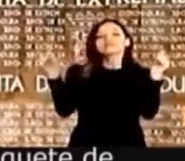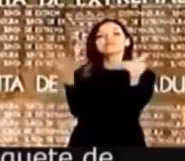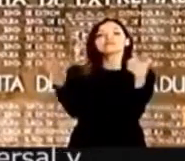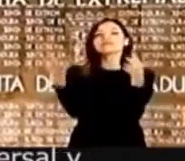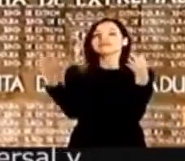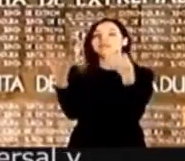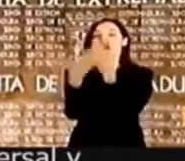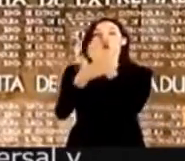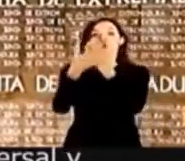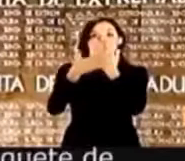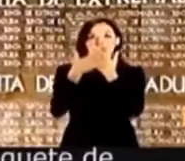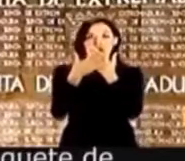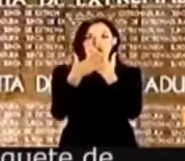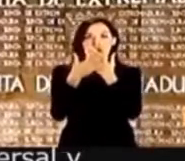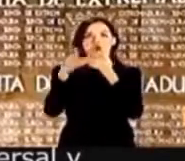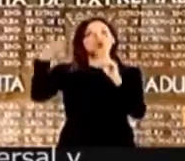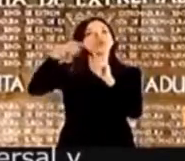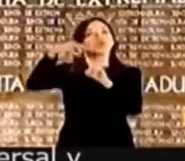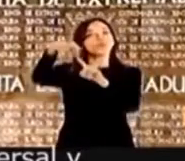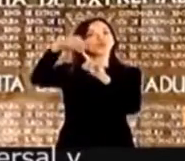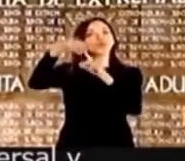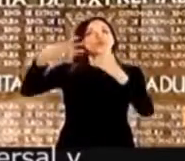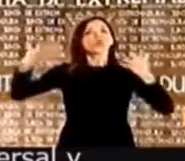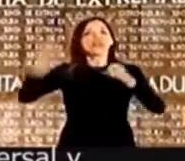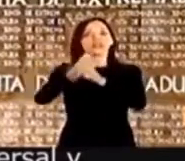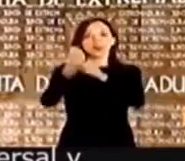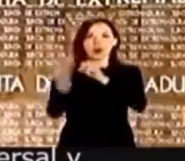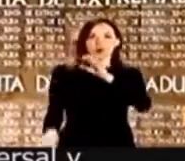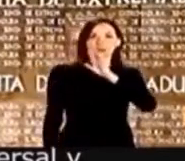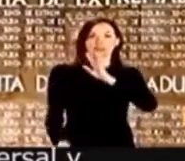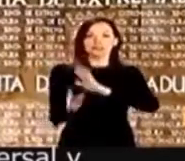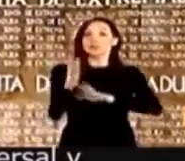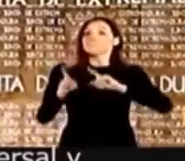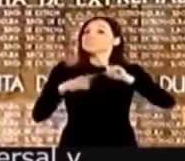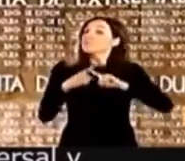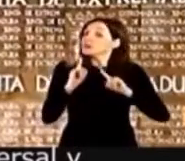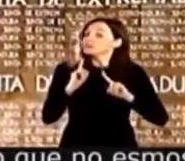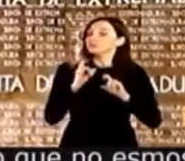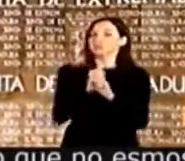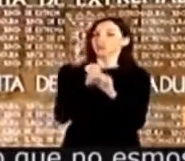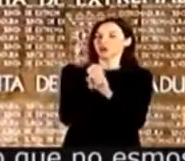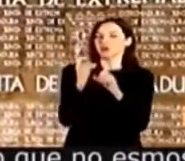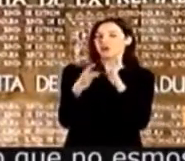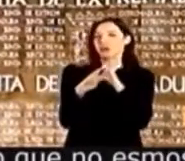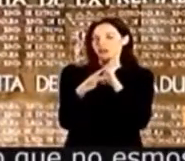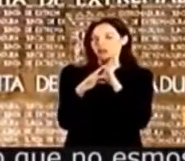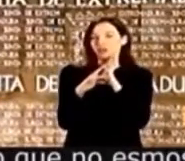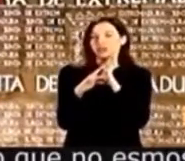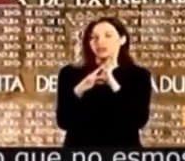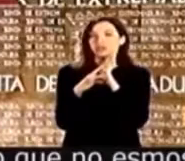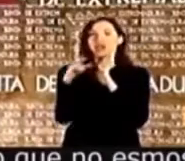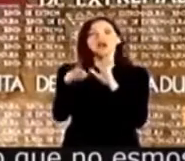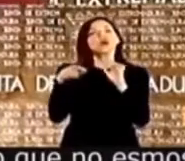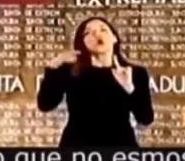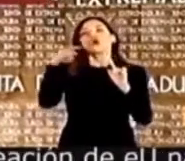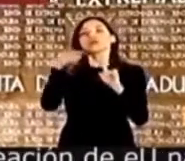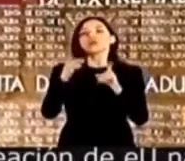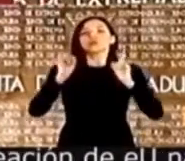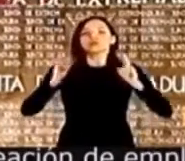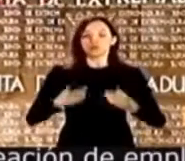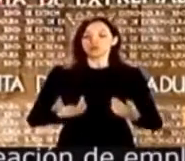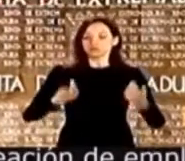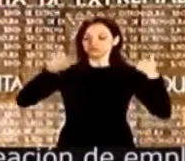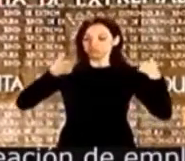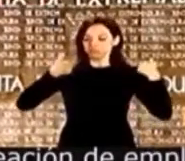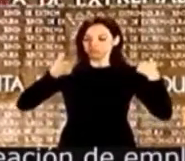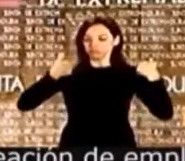que no es otro que la creación de empleo en nuestra región y el empleo de calidad. Este no es un objetivo solo del Gobierno,